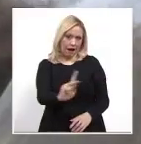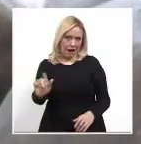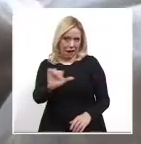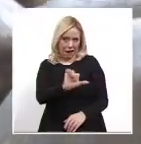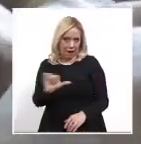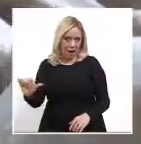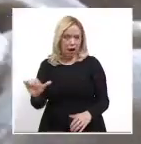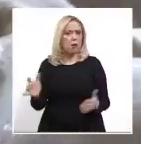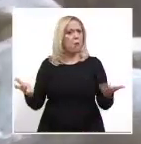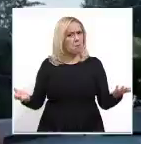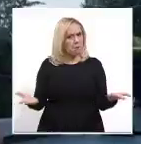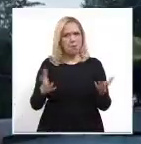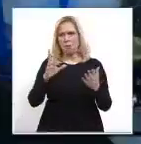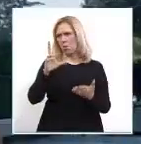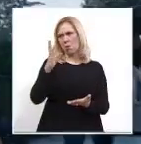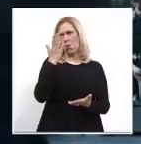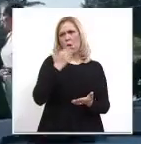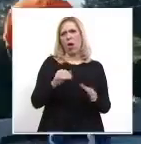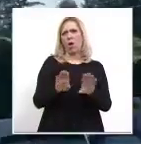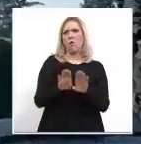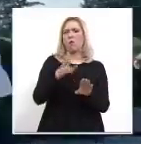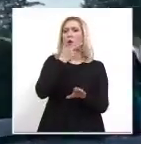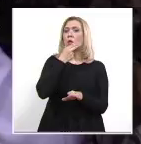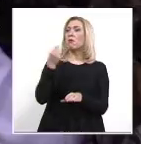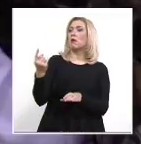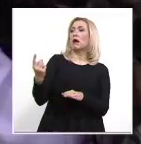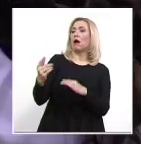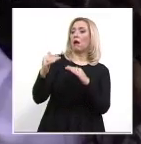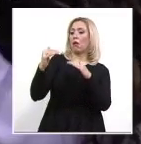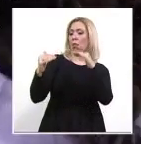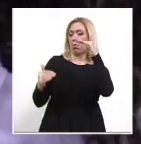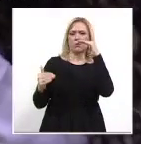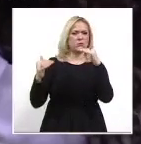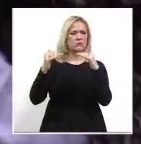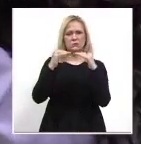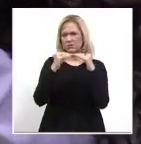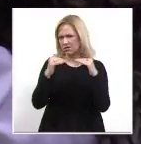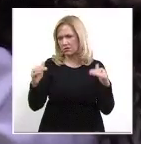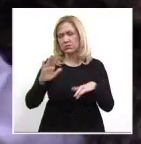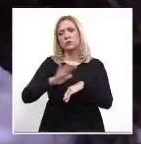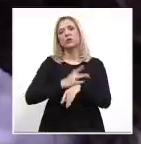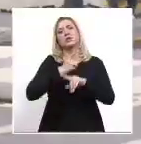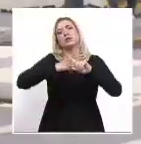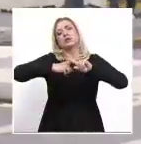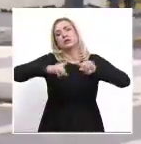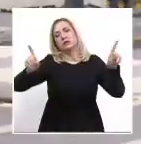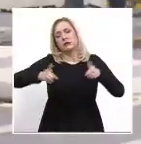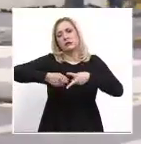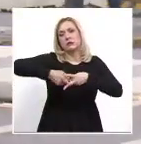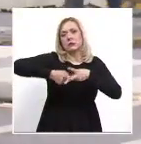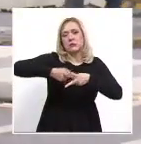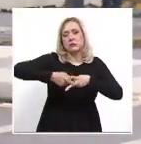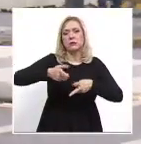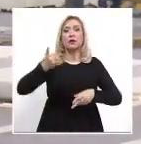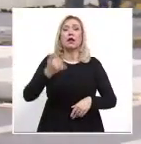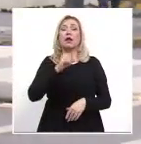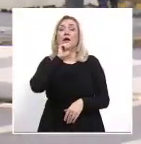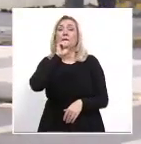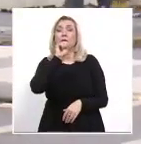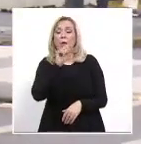Social viola el derecho a la igualdad al establecer porcentajes diferenciados para calcular la pensión por